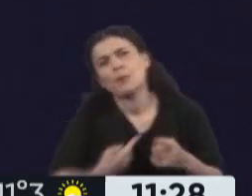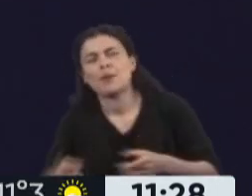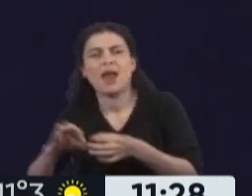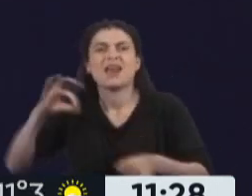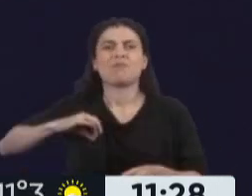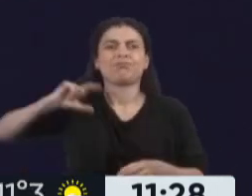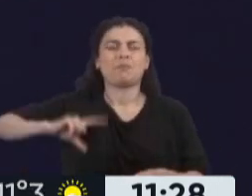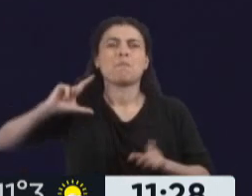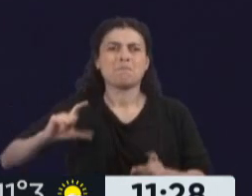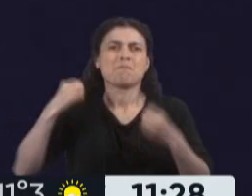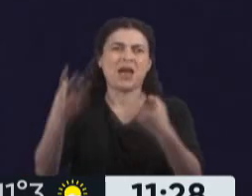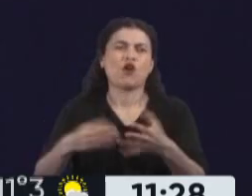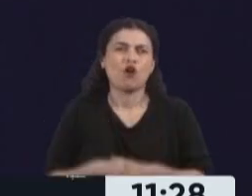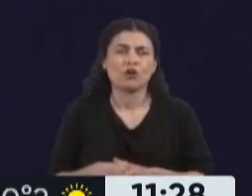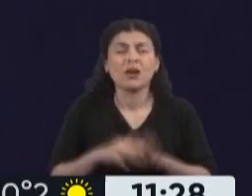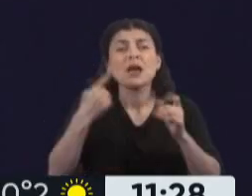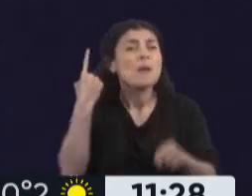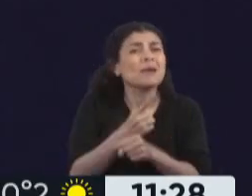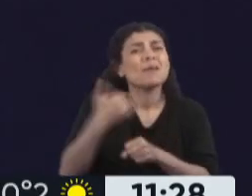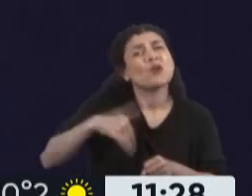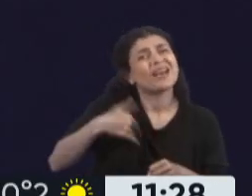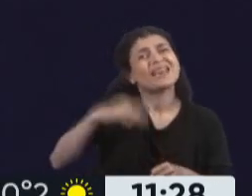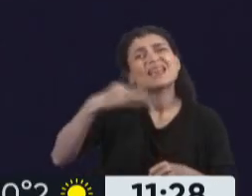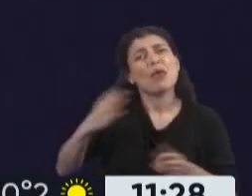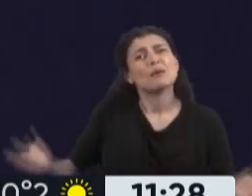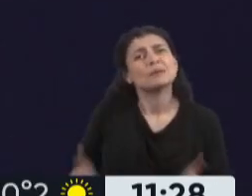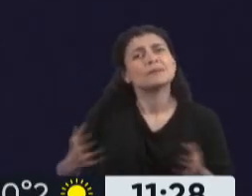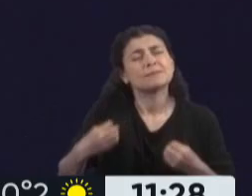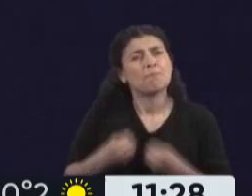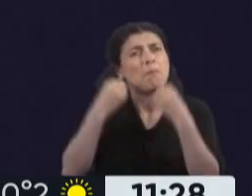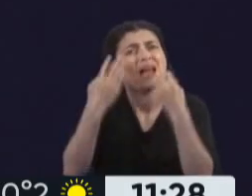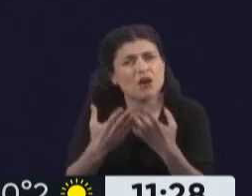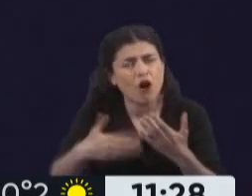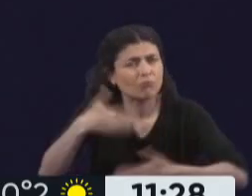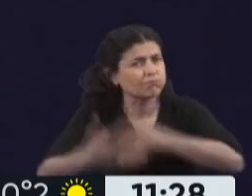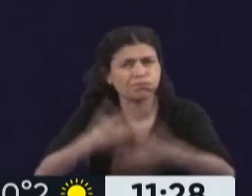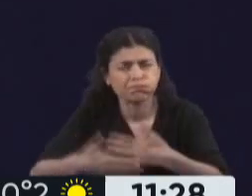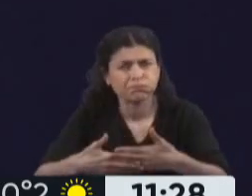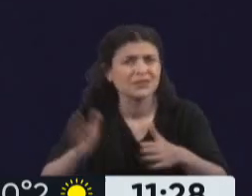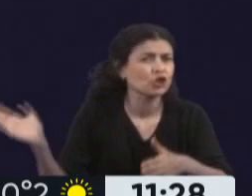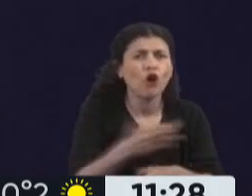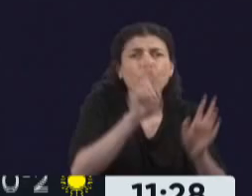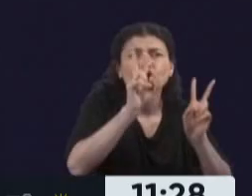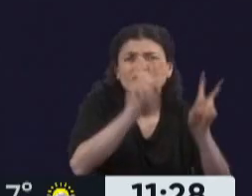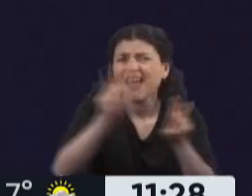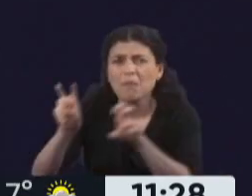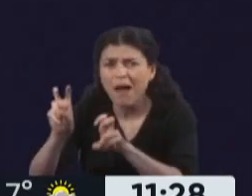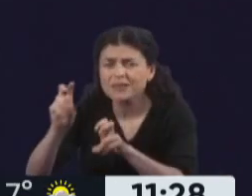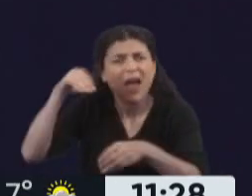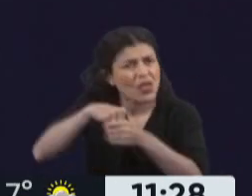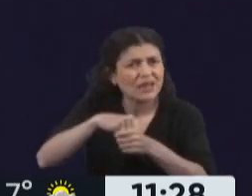en virtud de que Argentina crezca y volvamos a ser un país digno en todos los aspectos, incluso para los jubilados. Ahora,